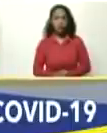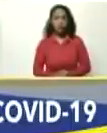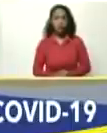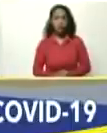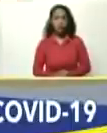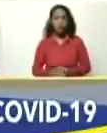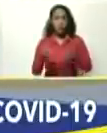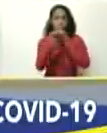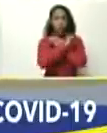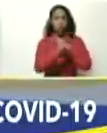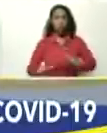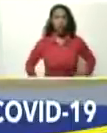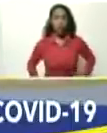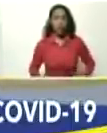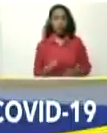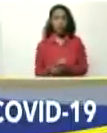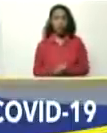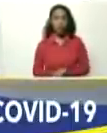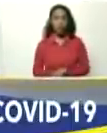Portuguesa.